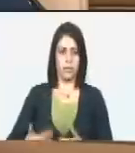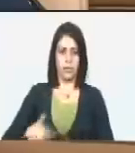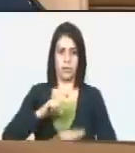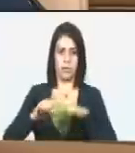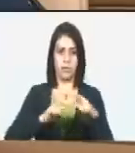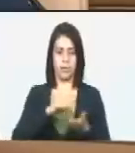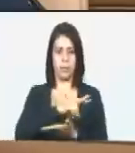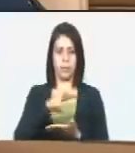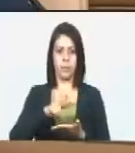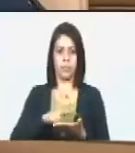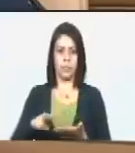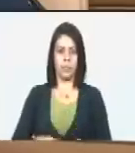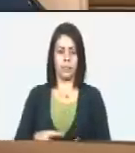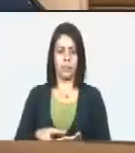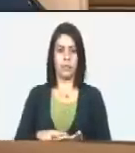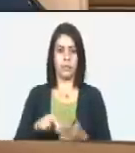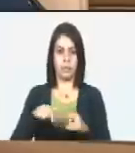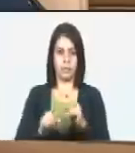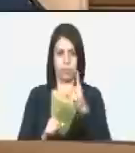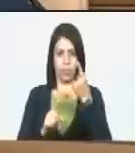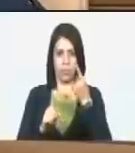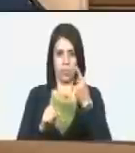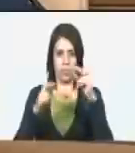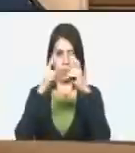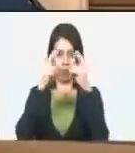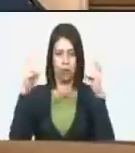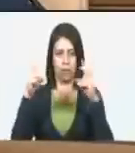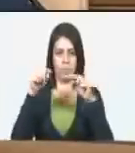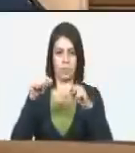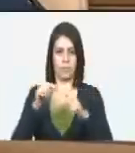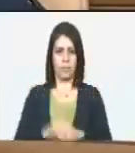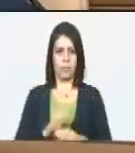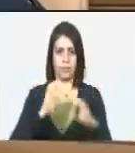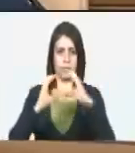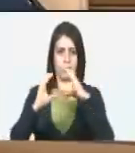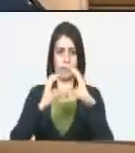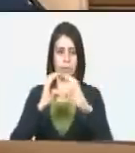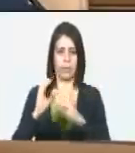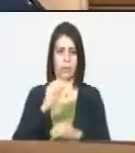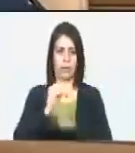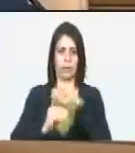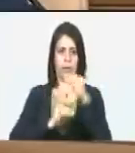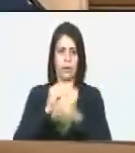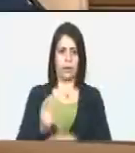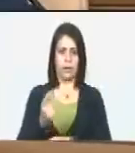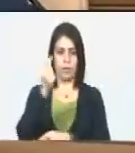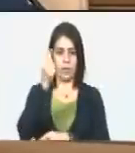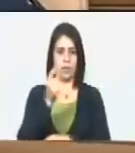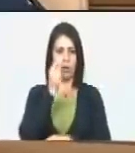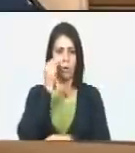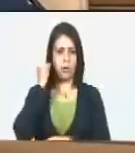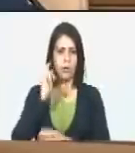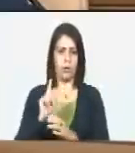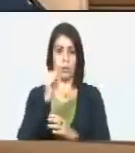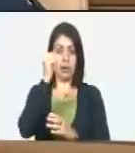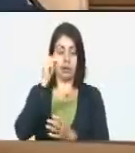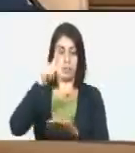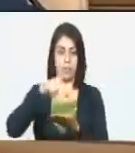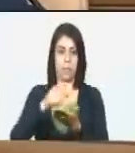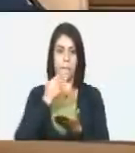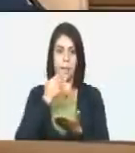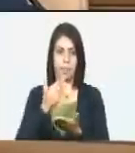la cuenta. Primer punto de la cuenta. Comunicaciones suscritas por diputadas y diputados principales solicitando permiso